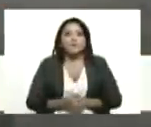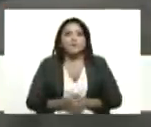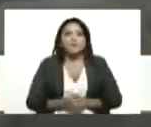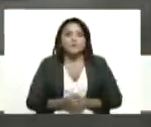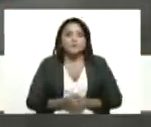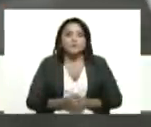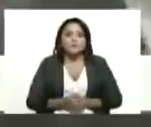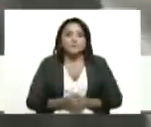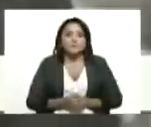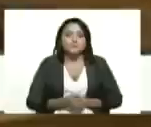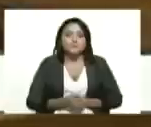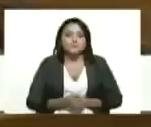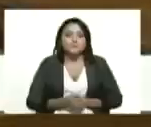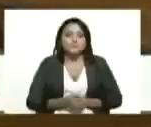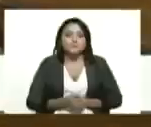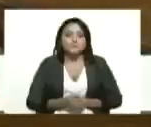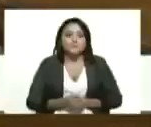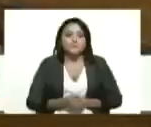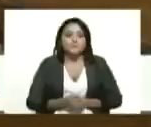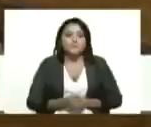plazamiento,